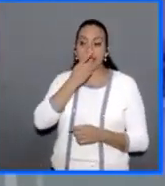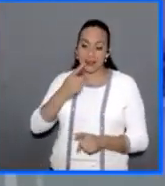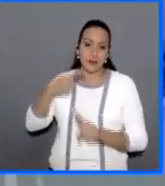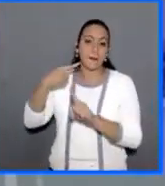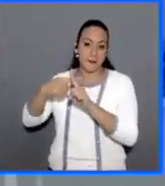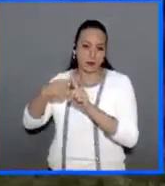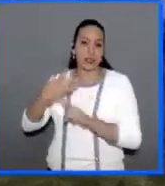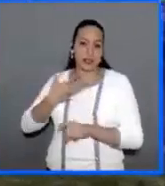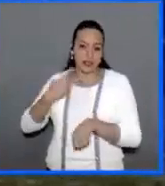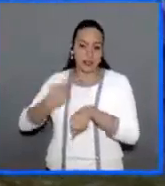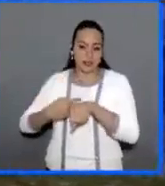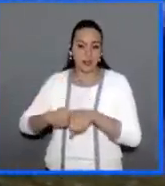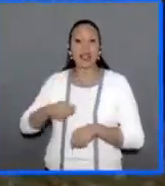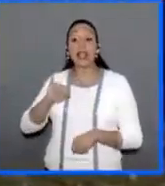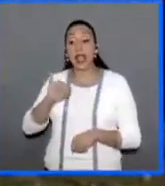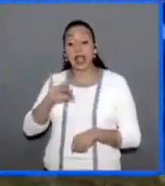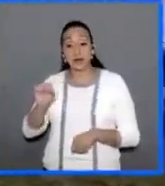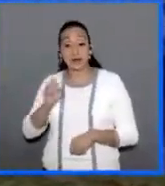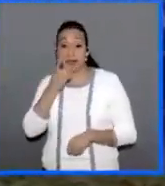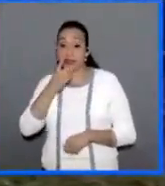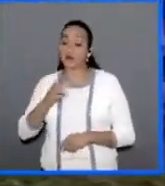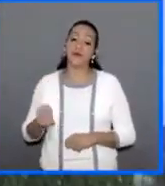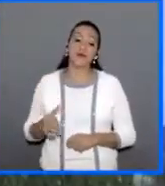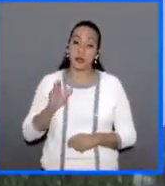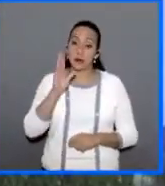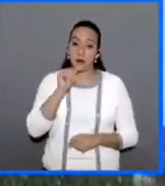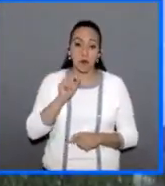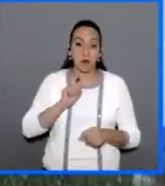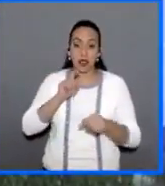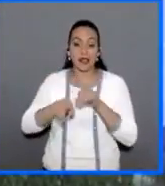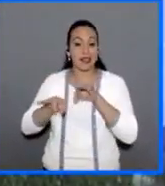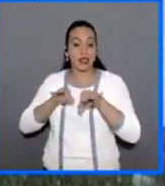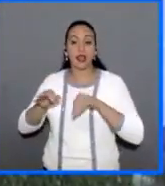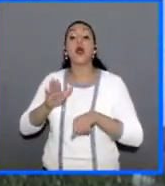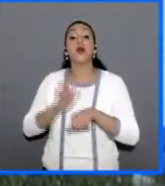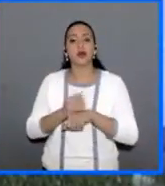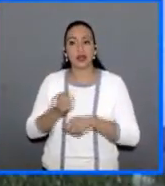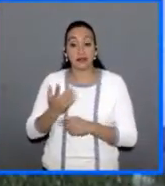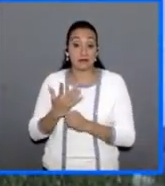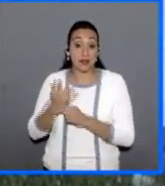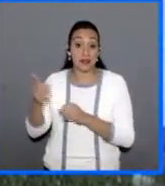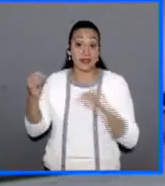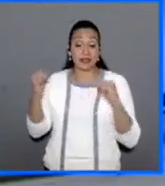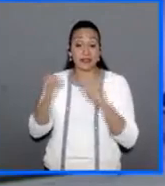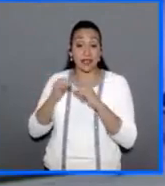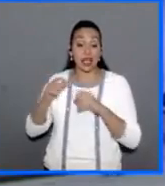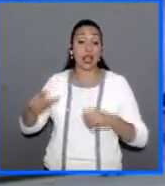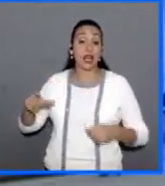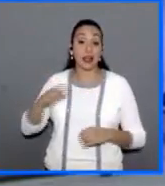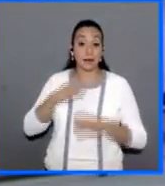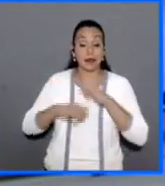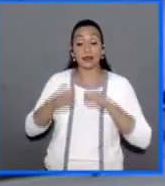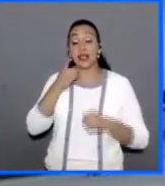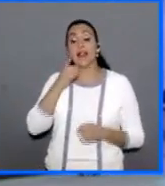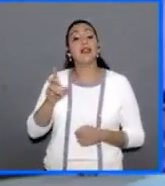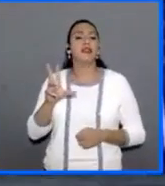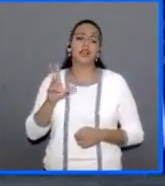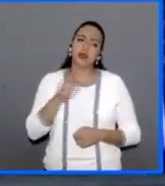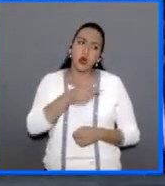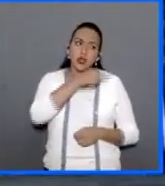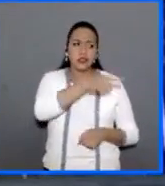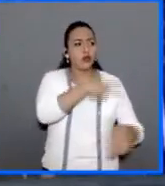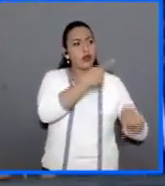continuar con el trámite de ingreso laboral, porque, según la institución, vivir con esta enfermedad arriesgaría la salud de